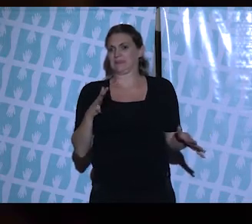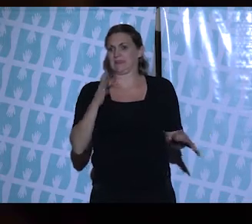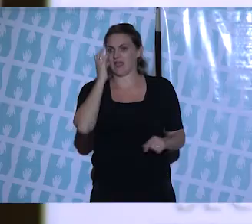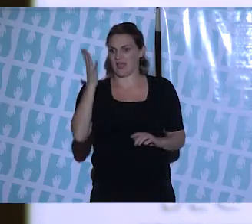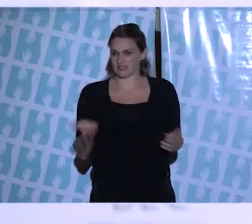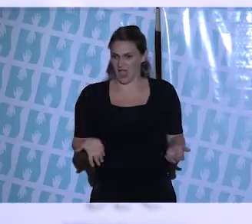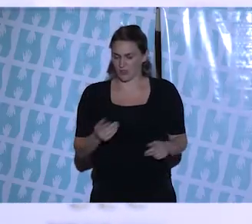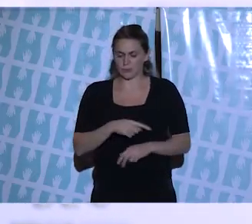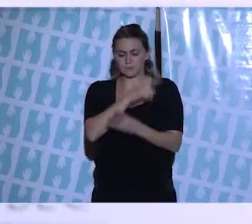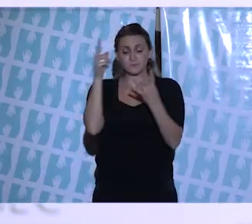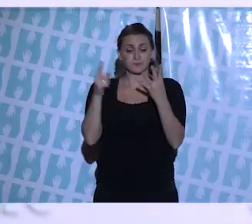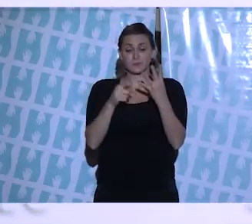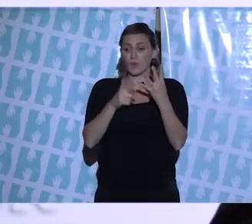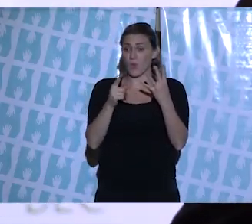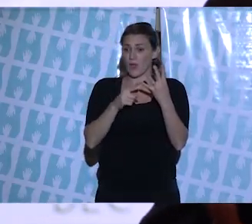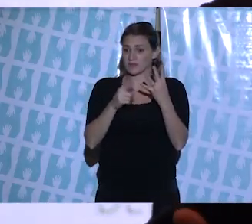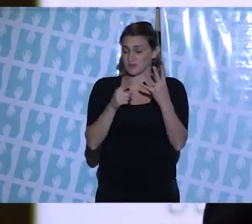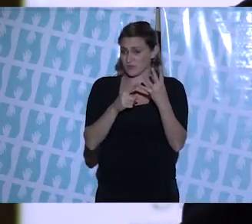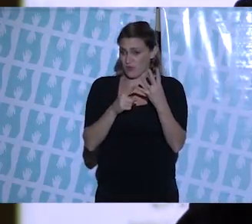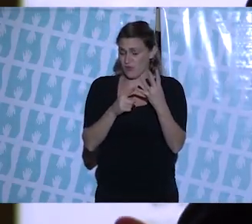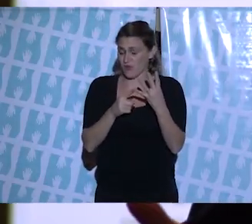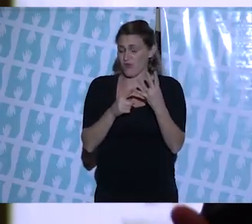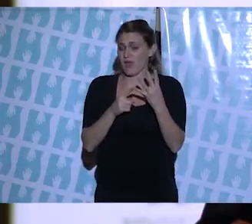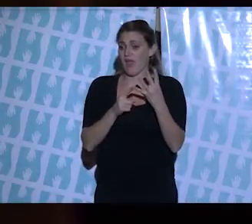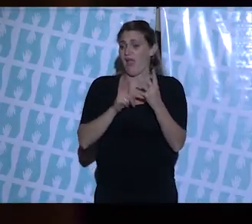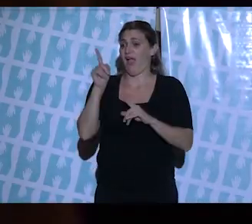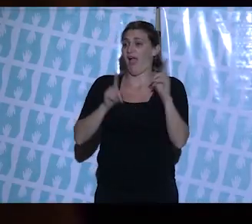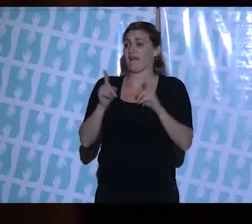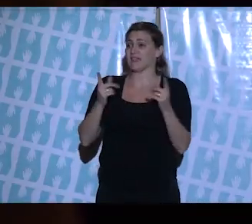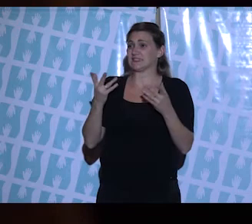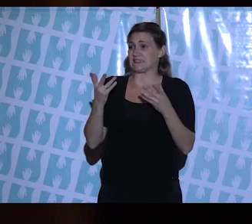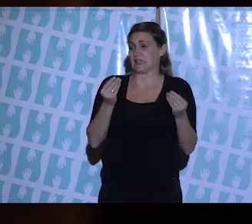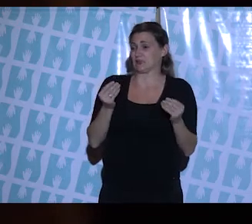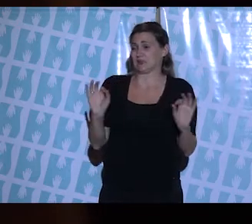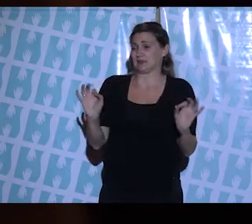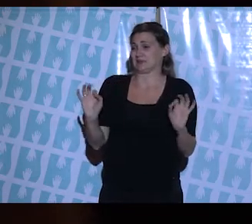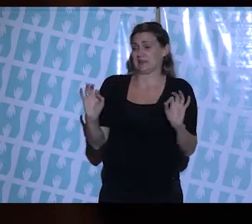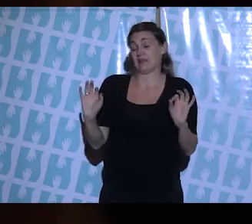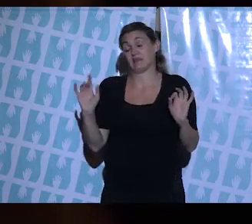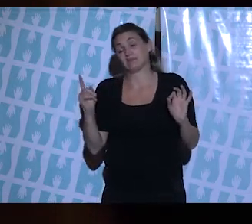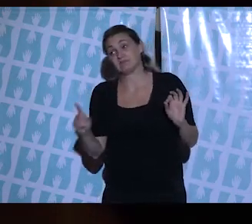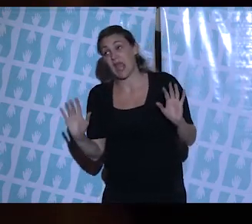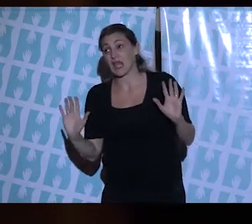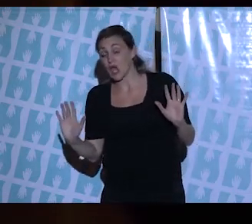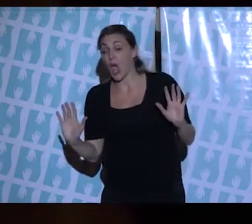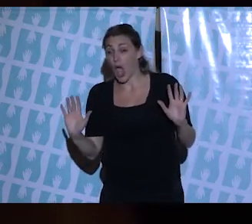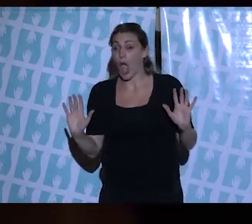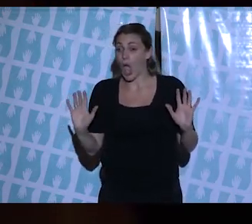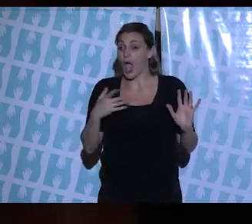El cuarto elemento, que desgraciadamente no es demasiado útil, pero que cuando ocurre tiene un